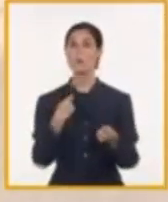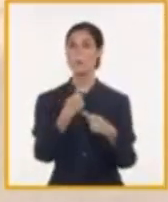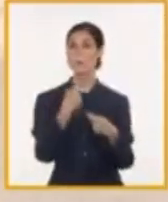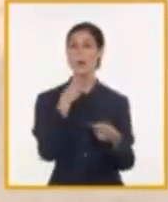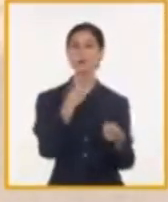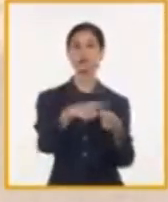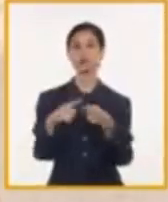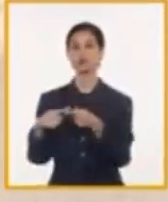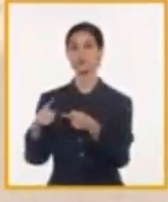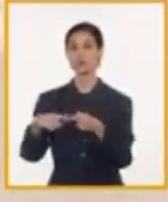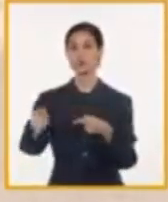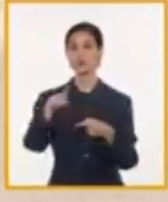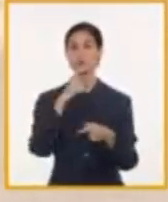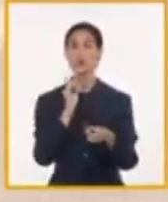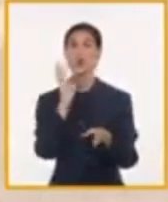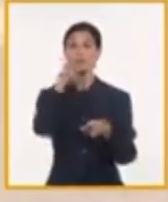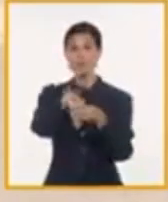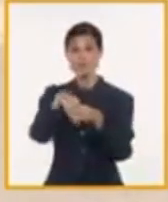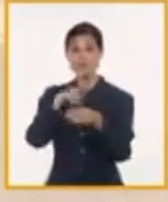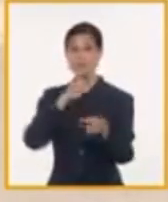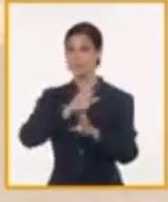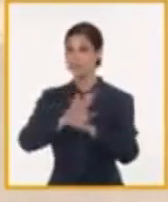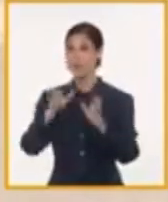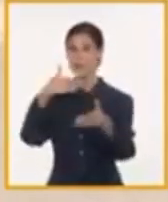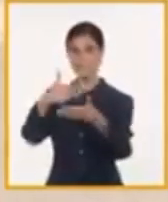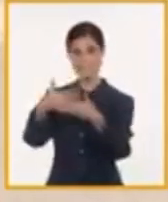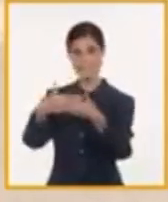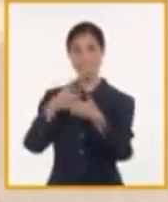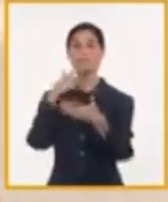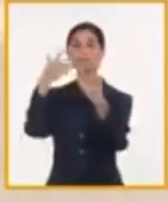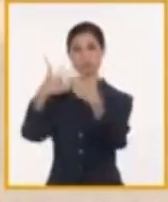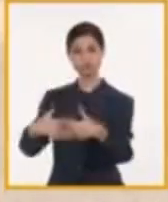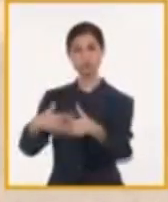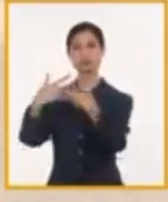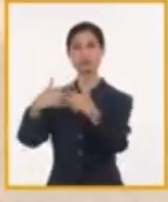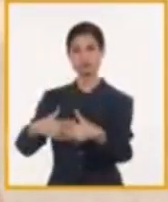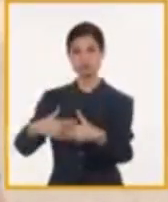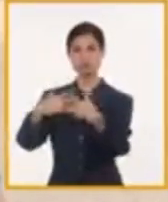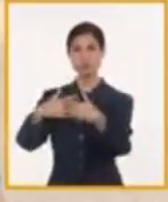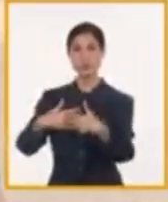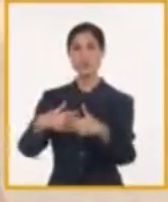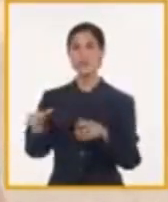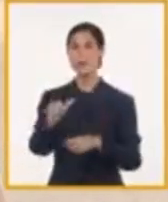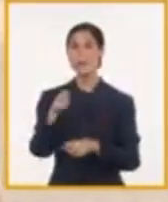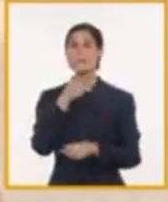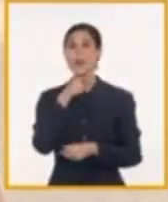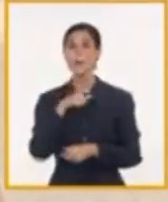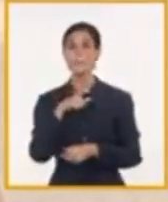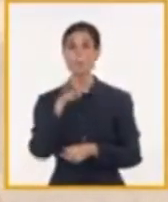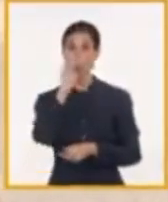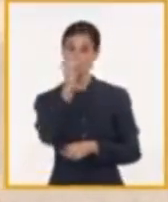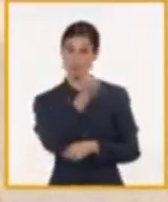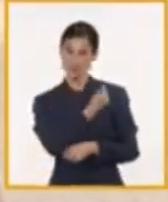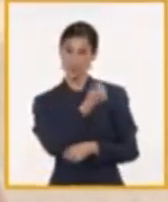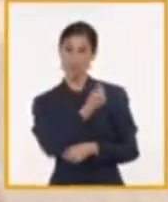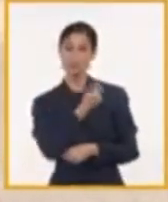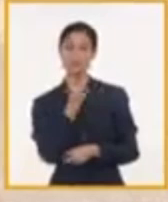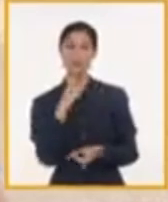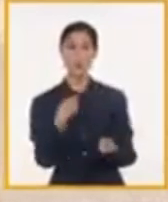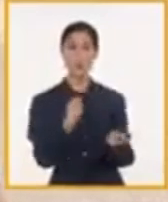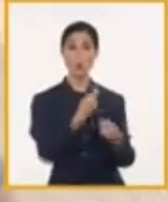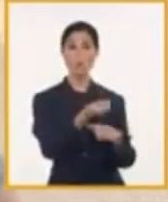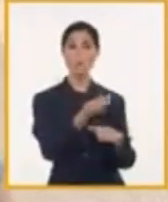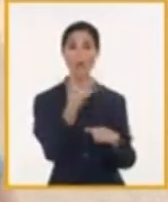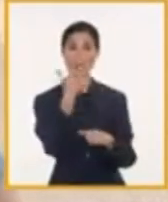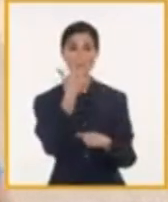se elaboran en nuestra industria y se comercializan también, así como a productores privados. Se le compra carne de cerdo, se procesa acá y se comercializa. Y